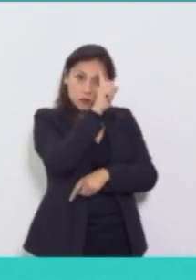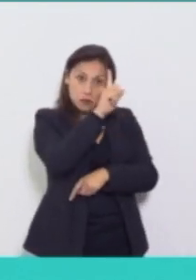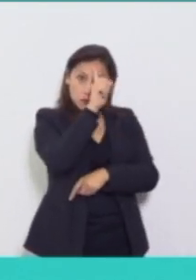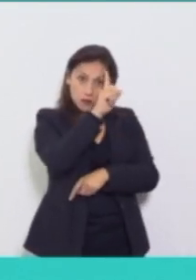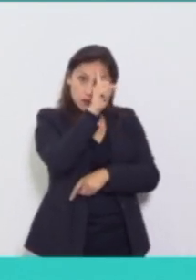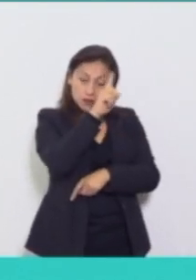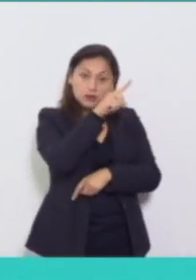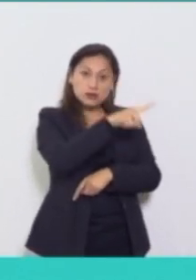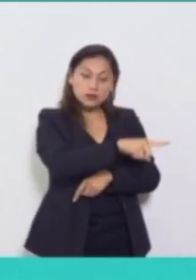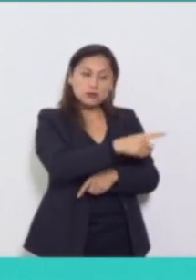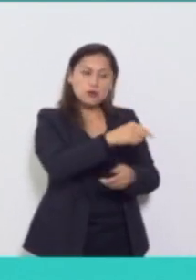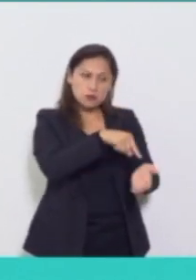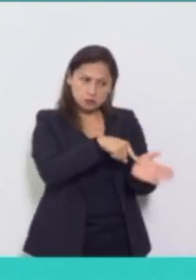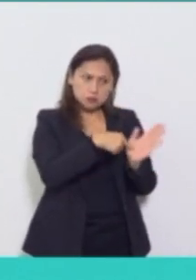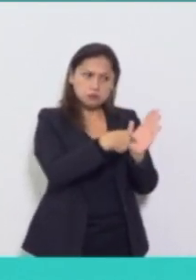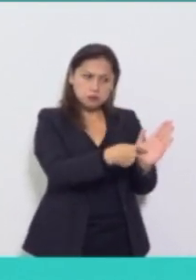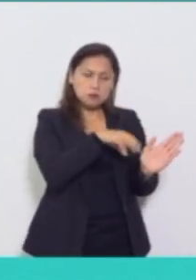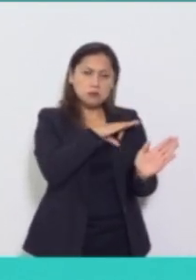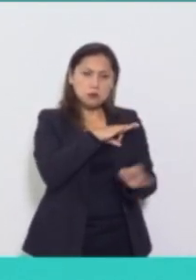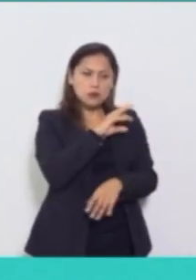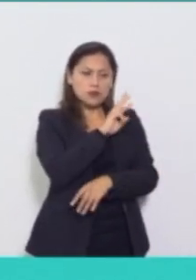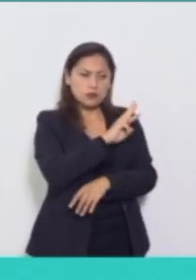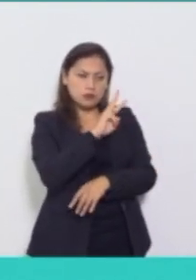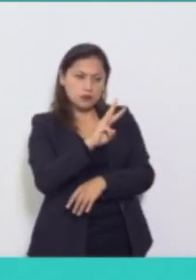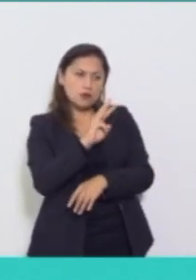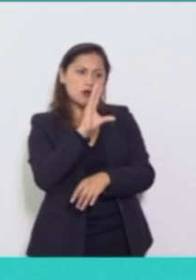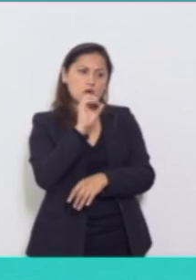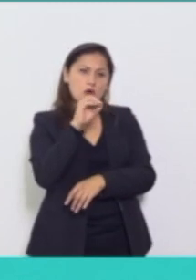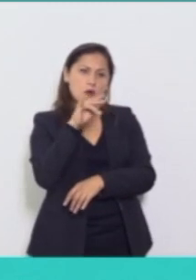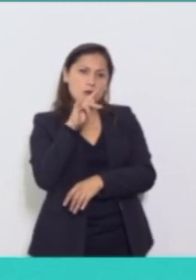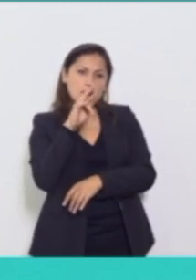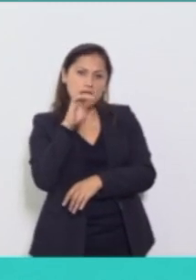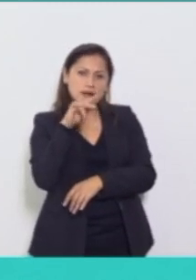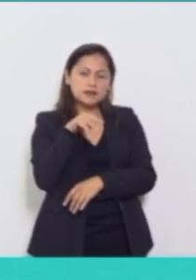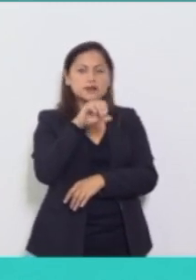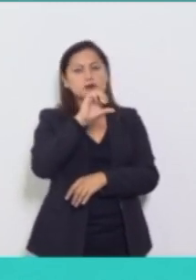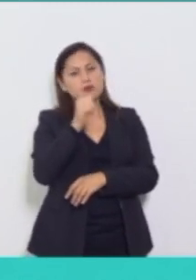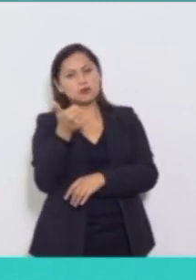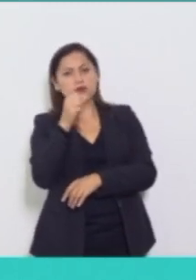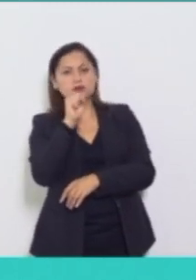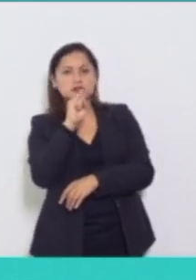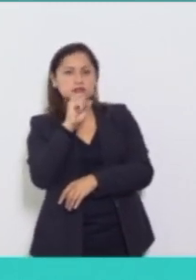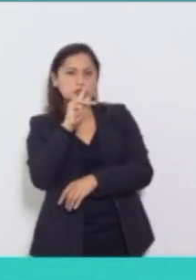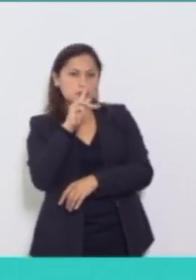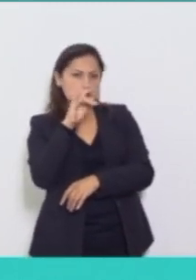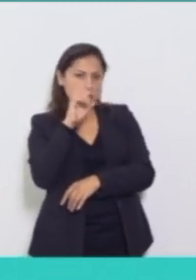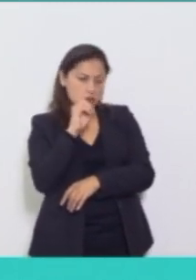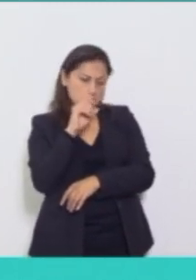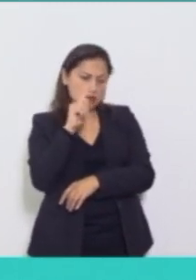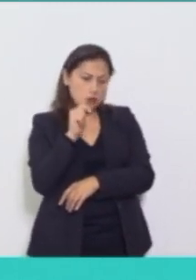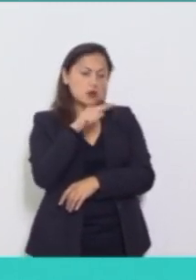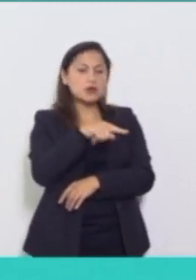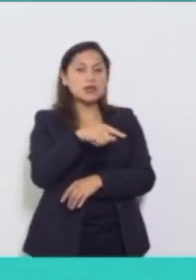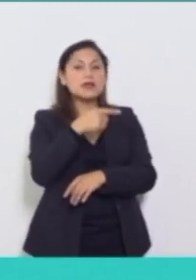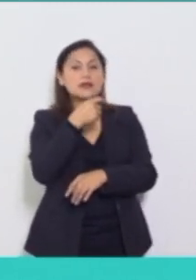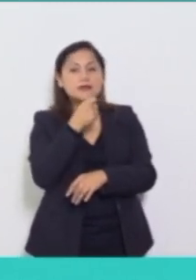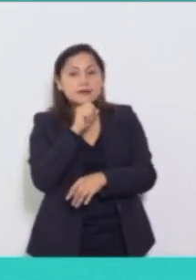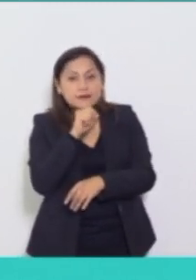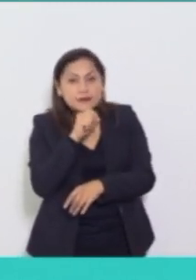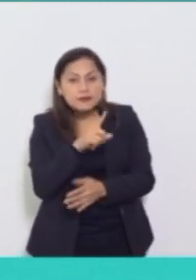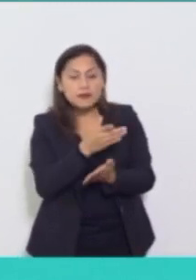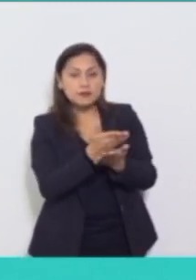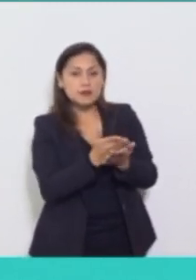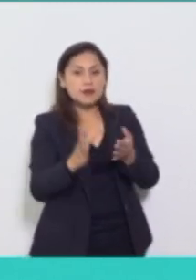que consultara la información mediante la página de Compranet, así como el CIPOT. No obstante, de una verificación a los pasos indicados